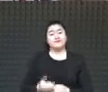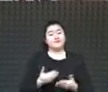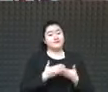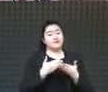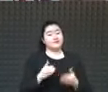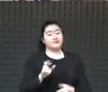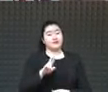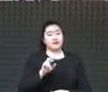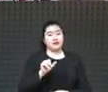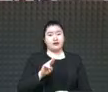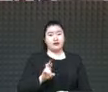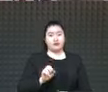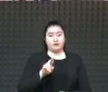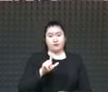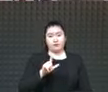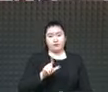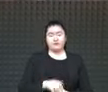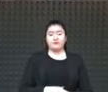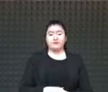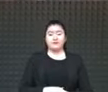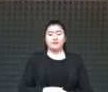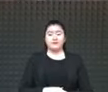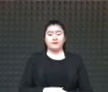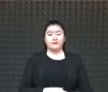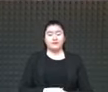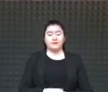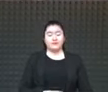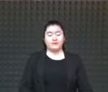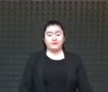Continuamos con Raúl Adorno, de Ruido en la Red.